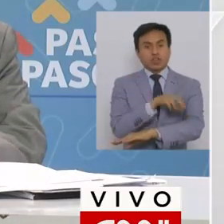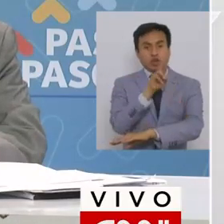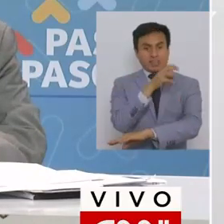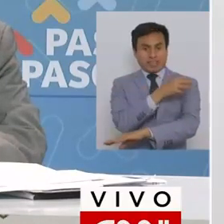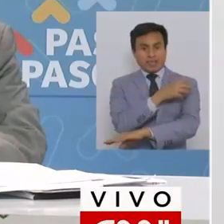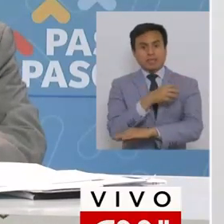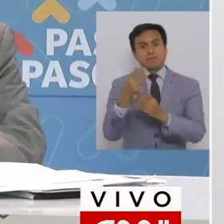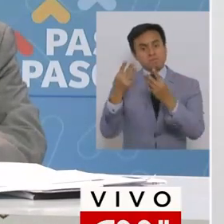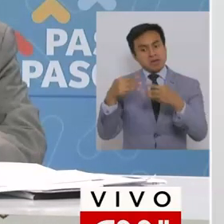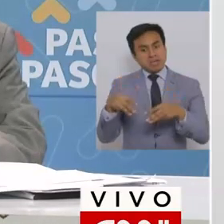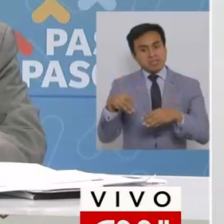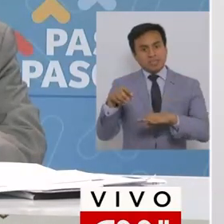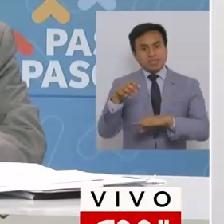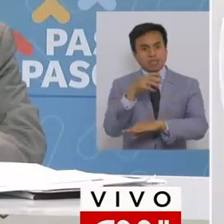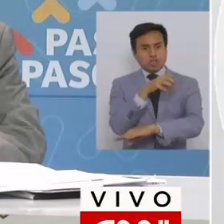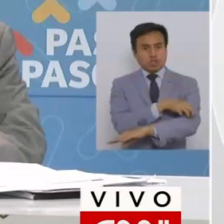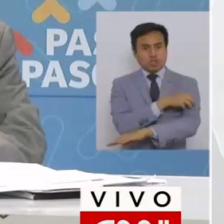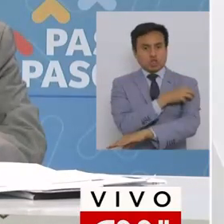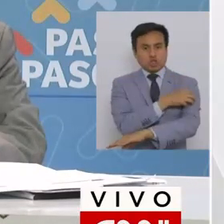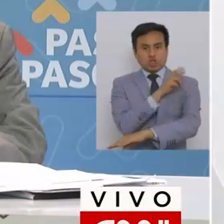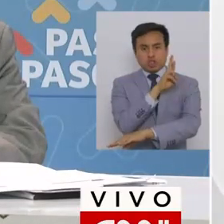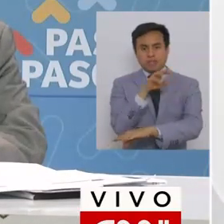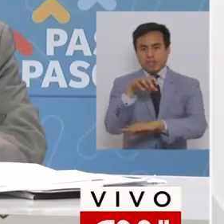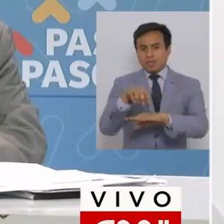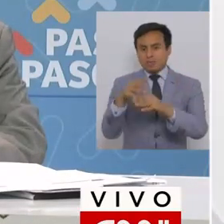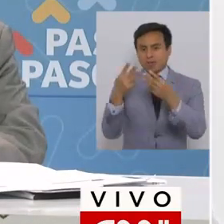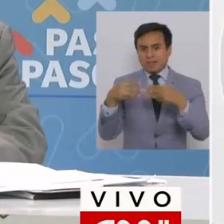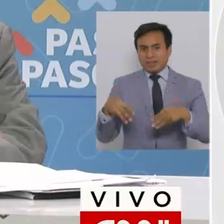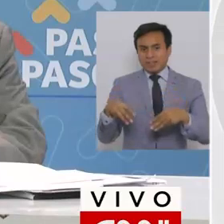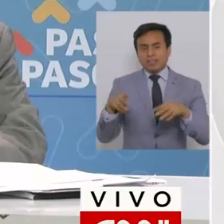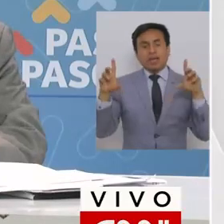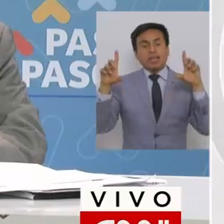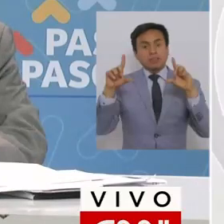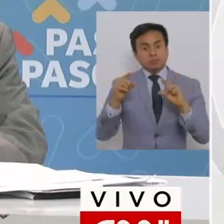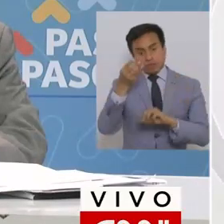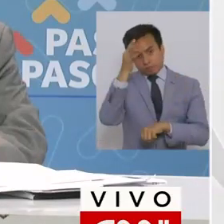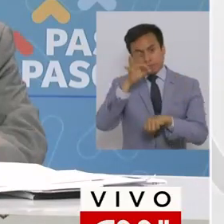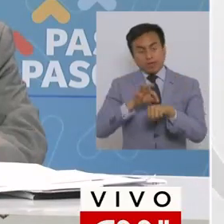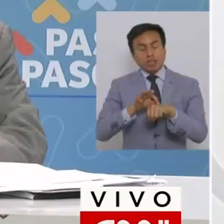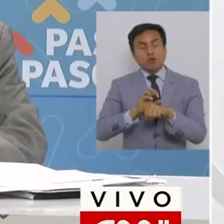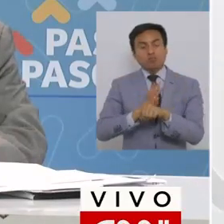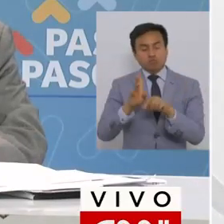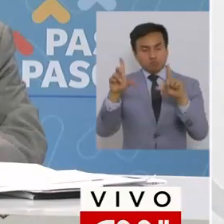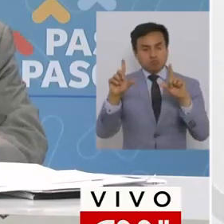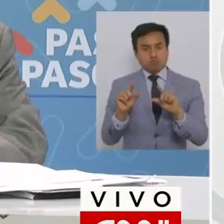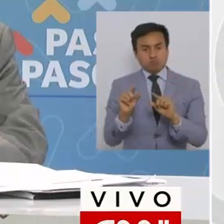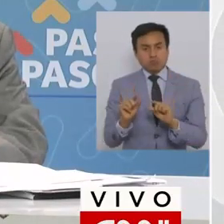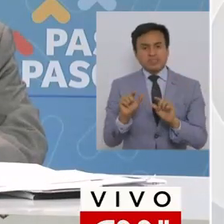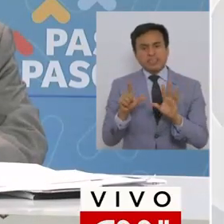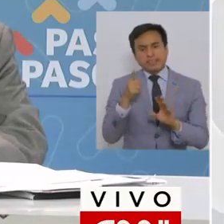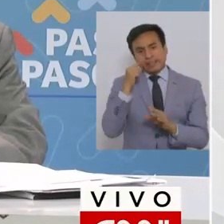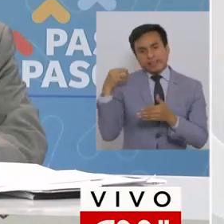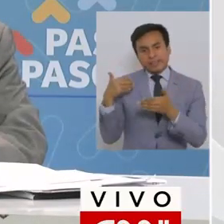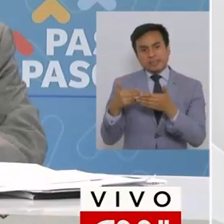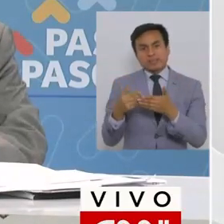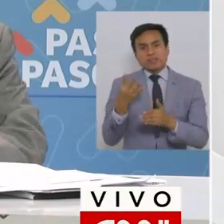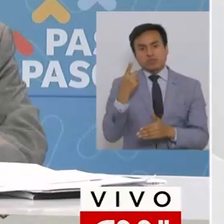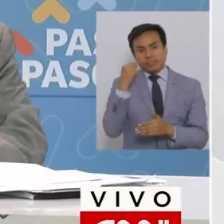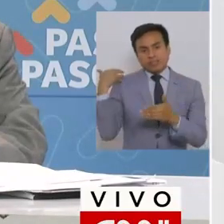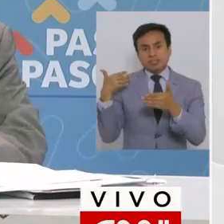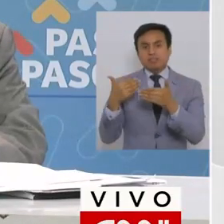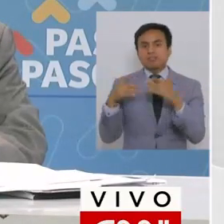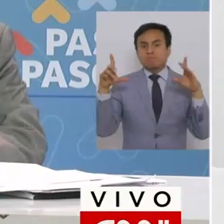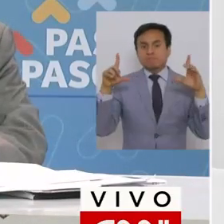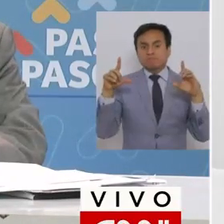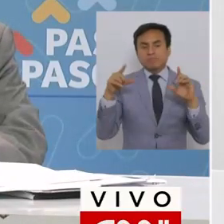más Magallanes, dos regiones del norte y Magallanes han disminuido sus casos tanto a 7 días como a 14 días.